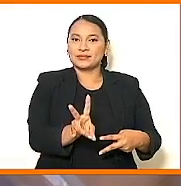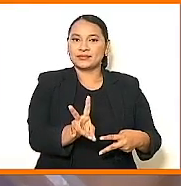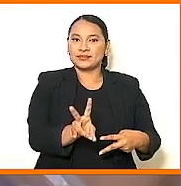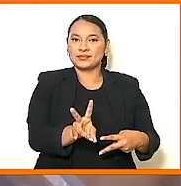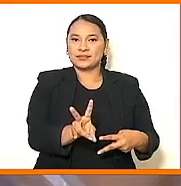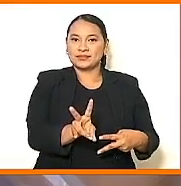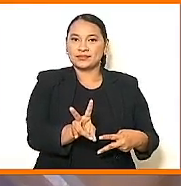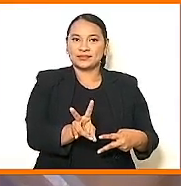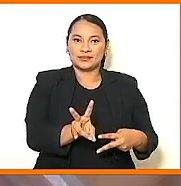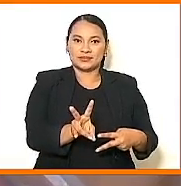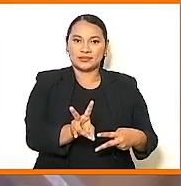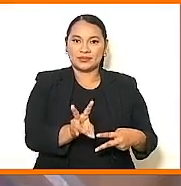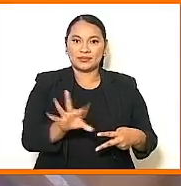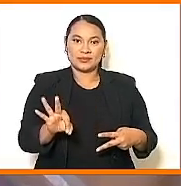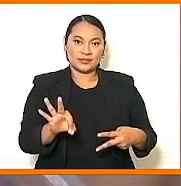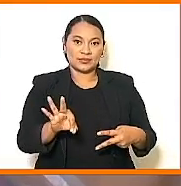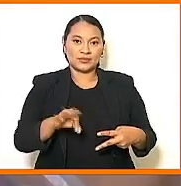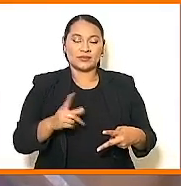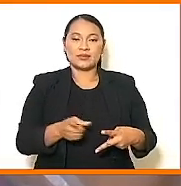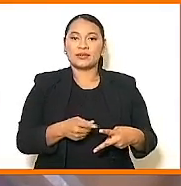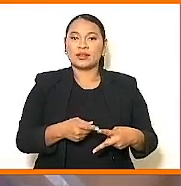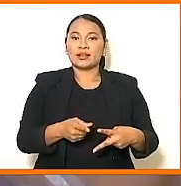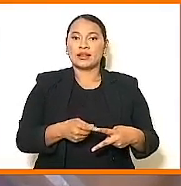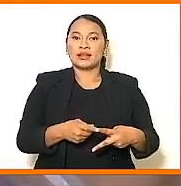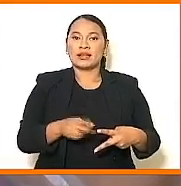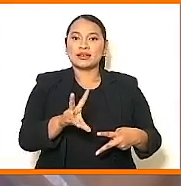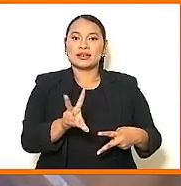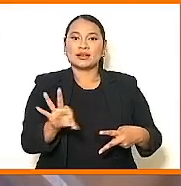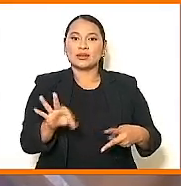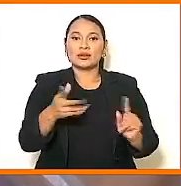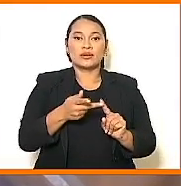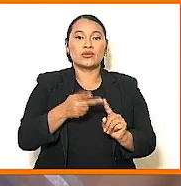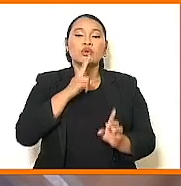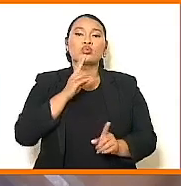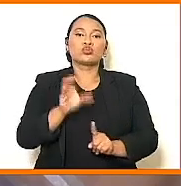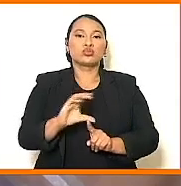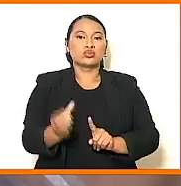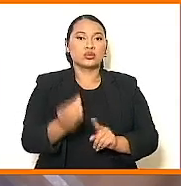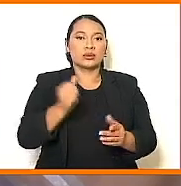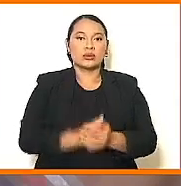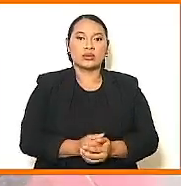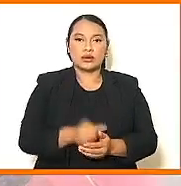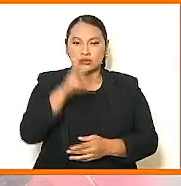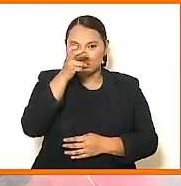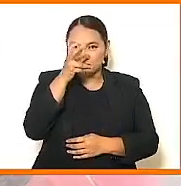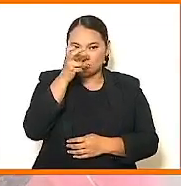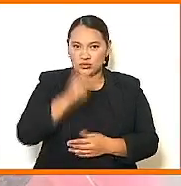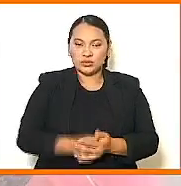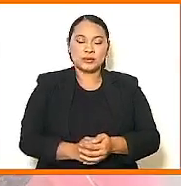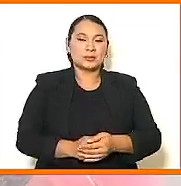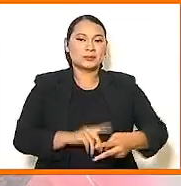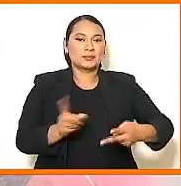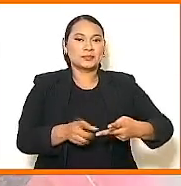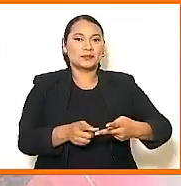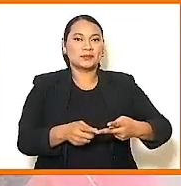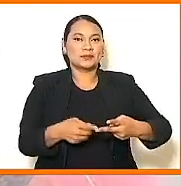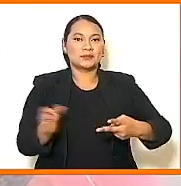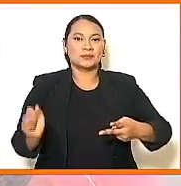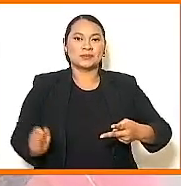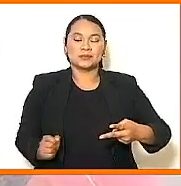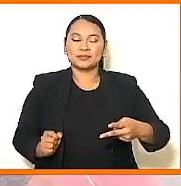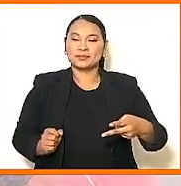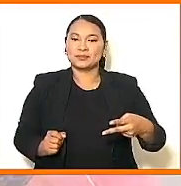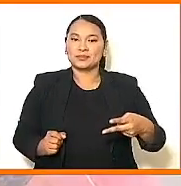dígito, el 9, primer número ganador, 79, con su catrachada chinche. Segundo número ganador, su primer dígito